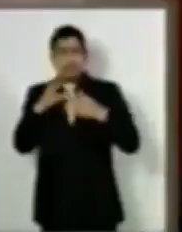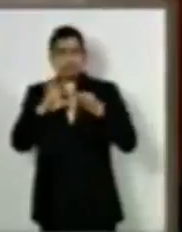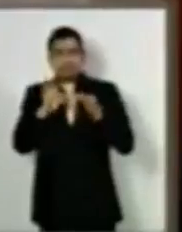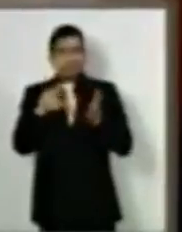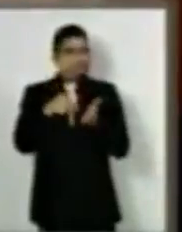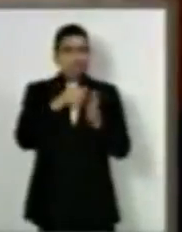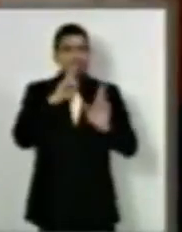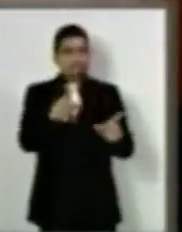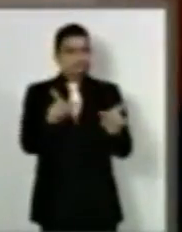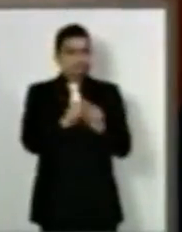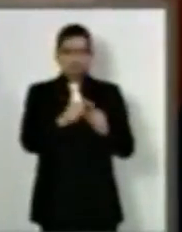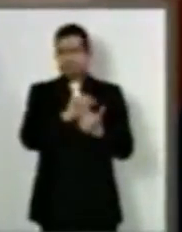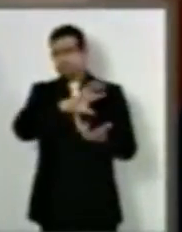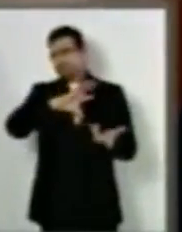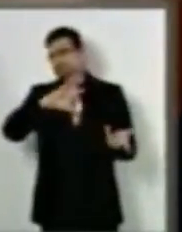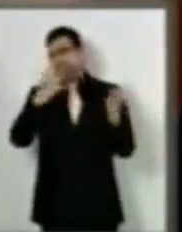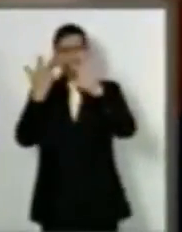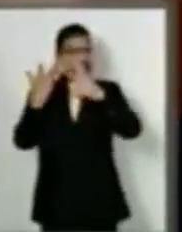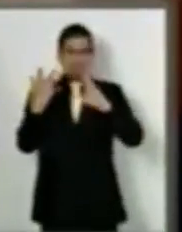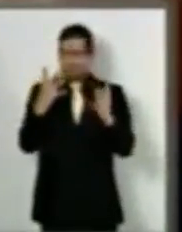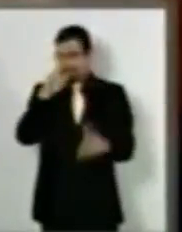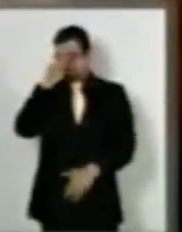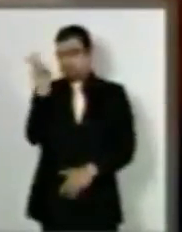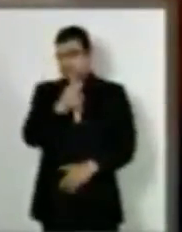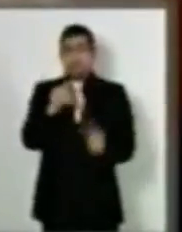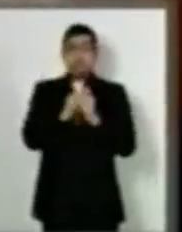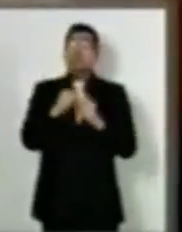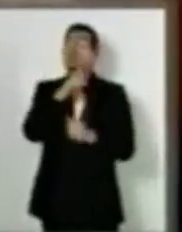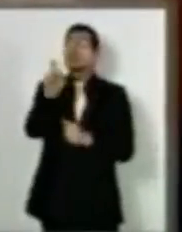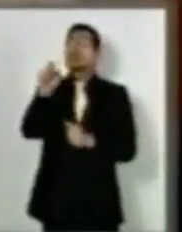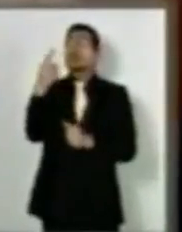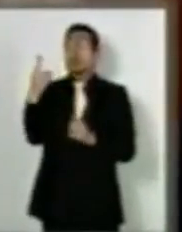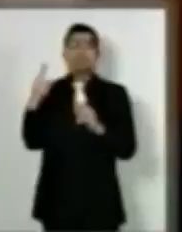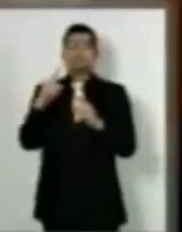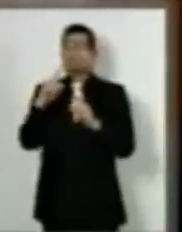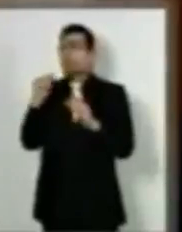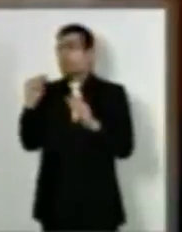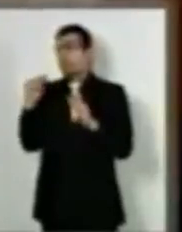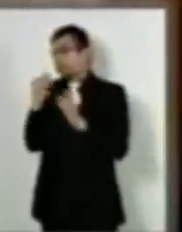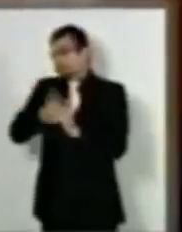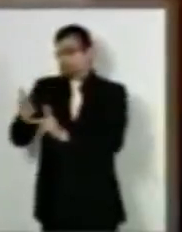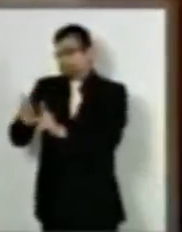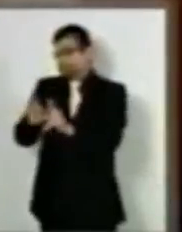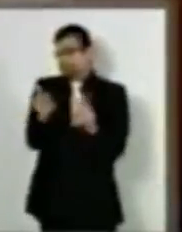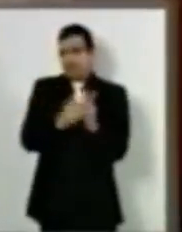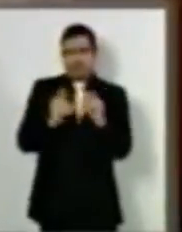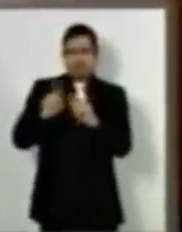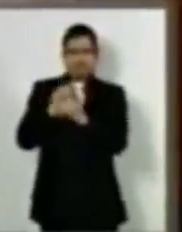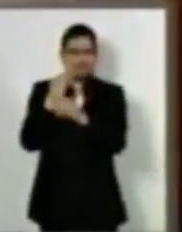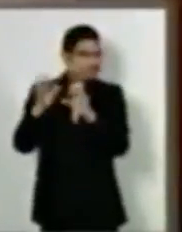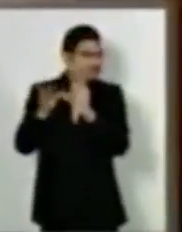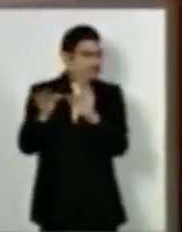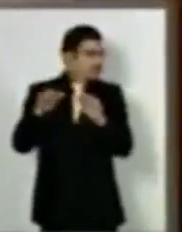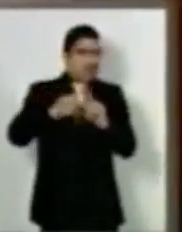resultados fueron catastróficos. Más de 121,000 homicidios dolosos, incremento